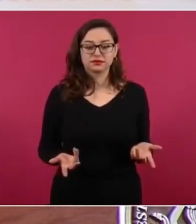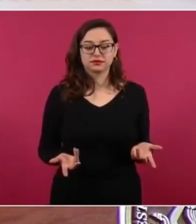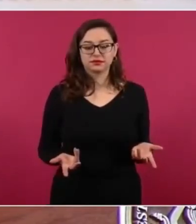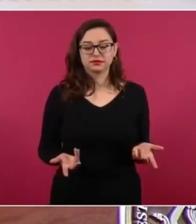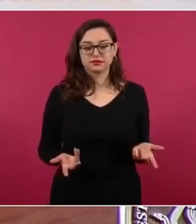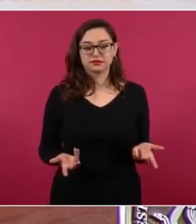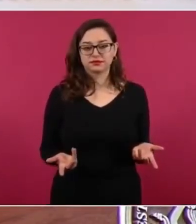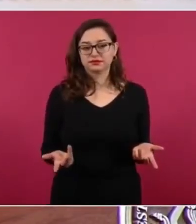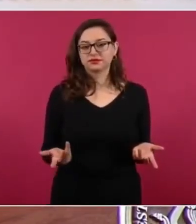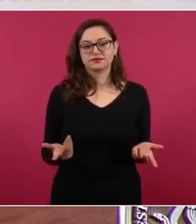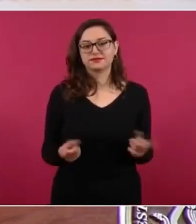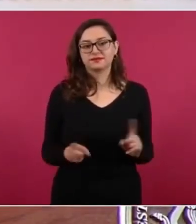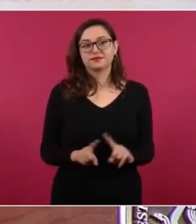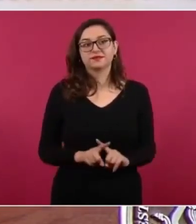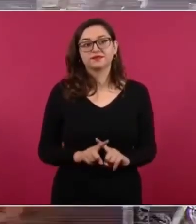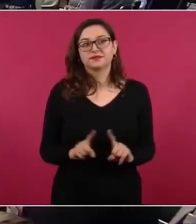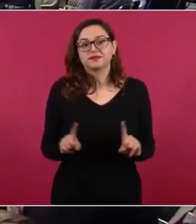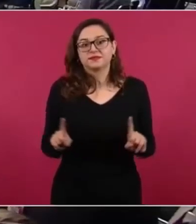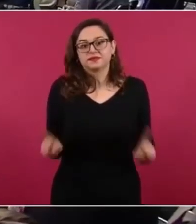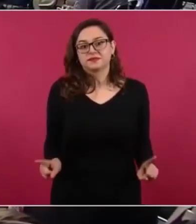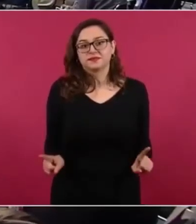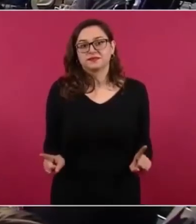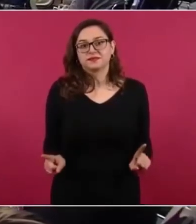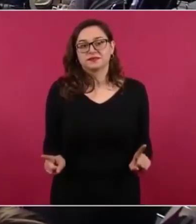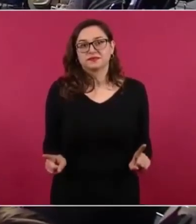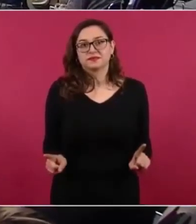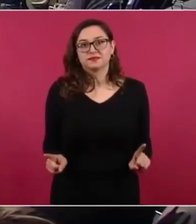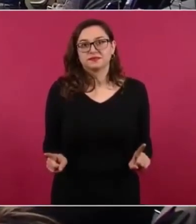No estamos hablando de